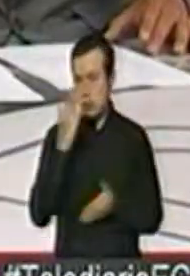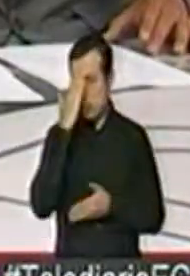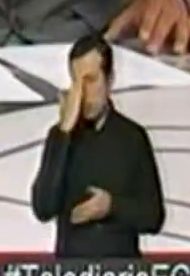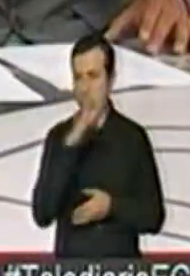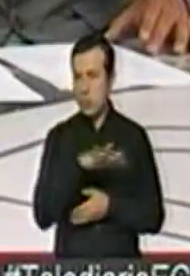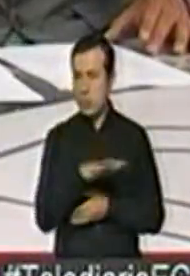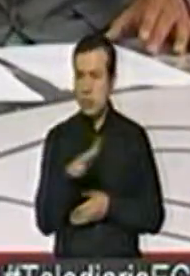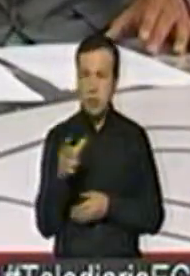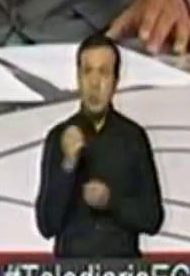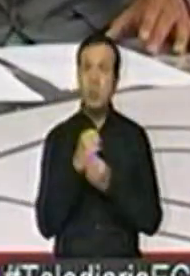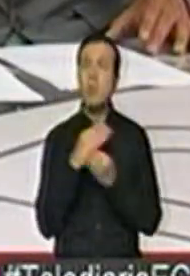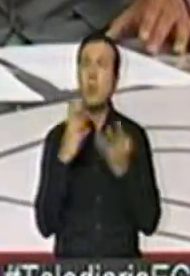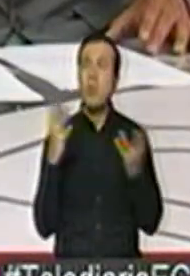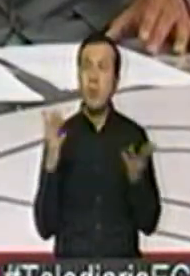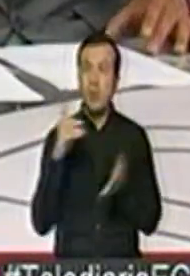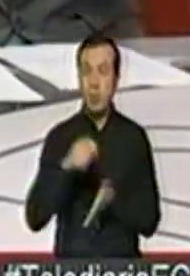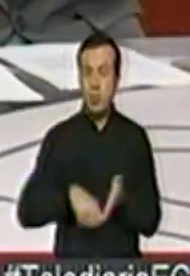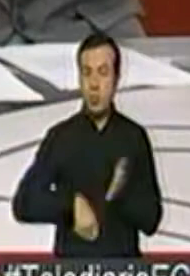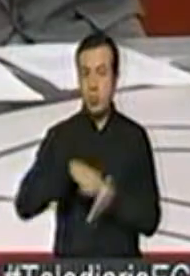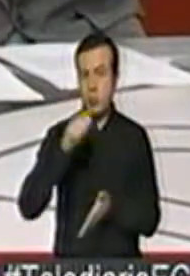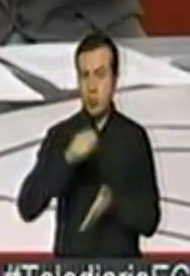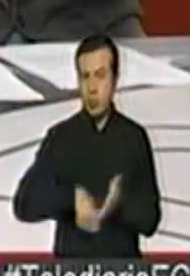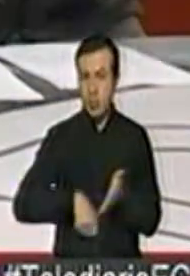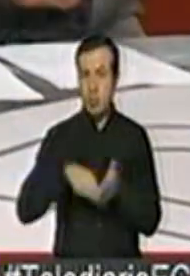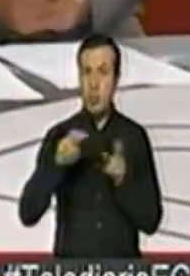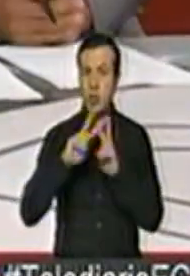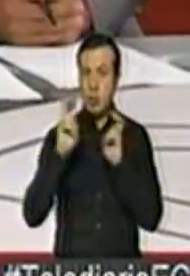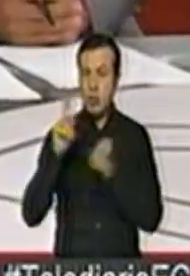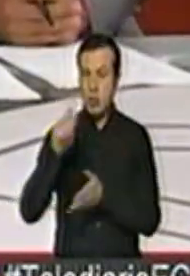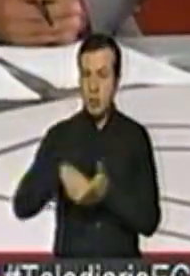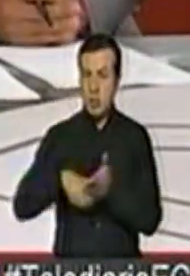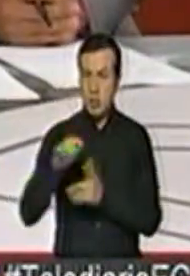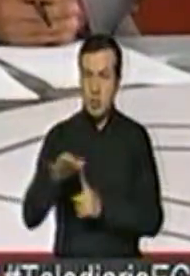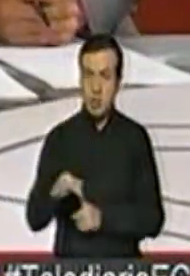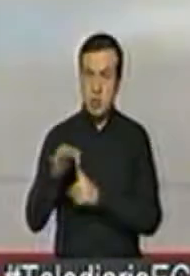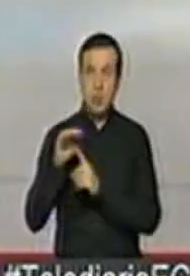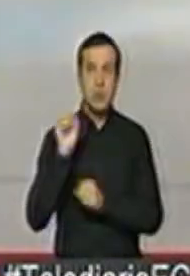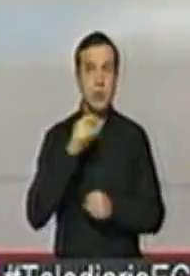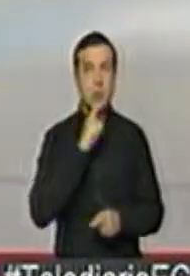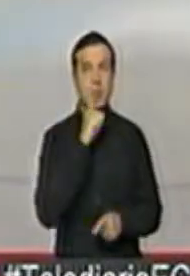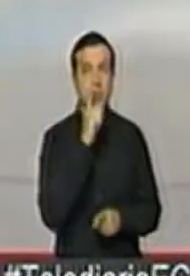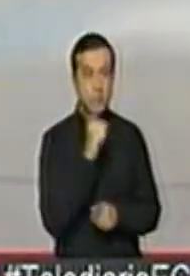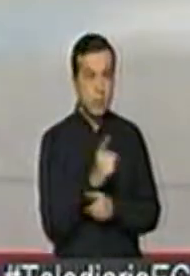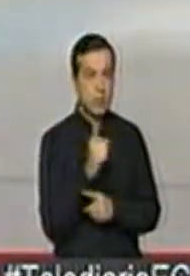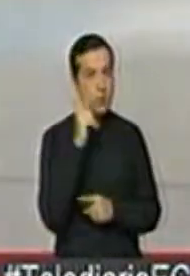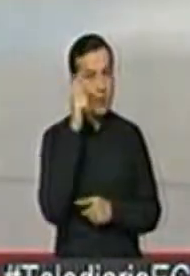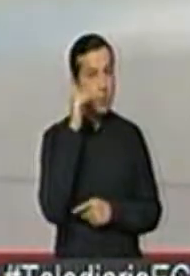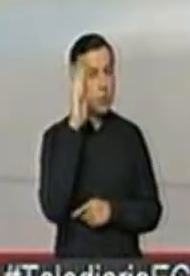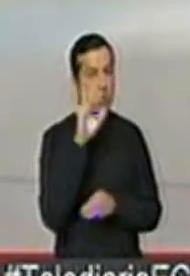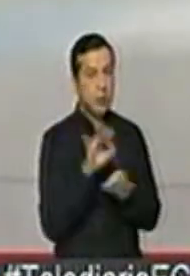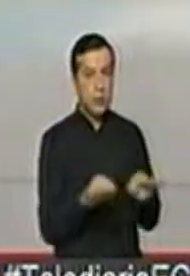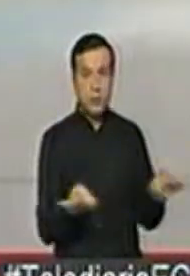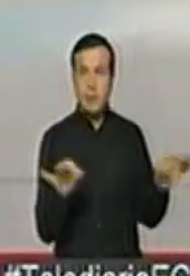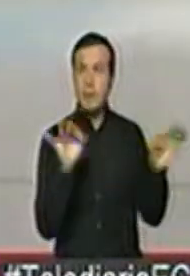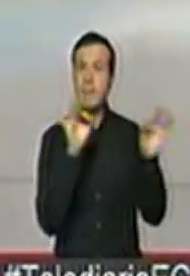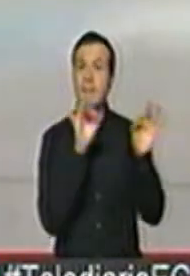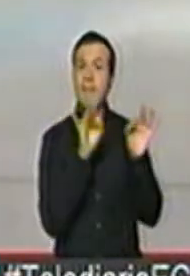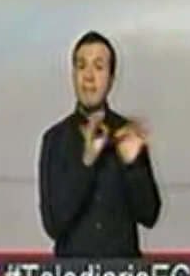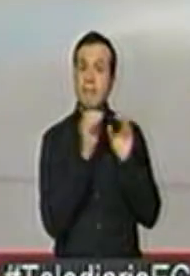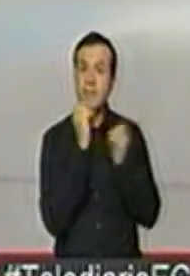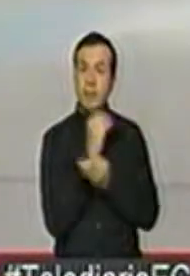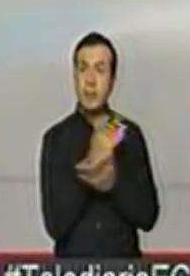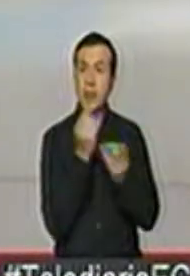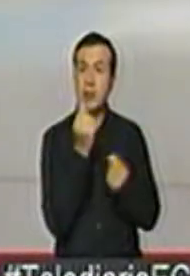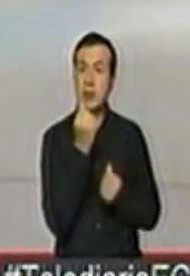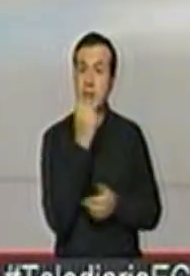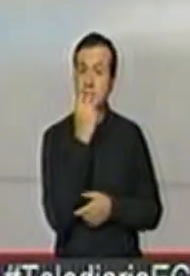aproximadamente cuánto se contrató a través de este denominado régimen especial? Sí, por supuesto, pero creo que lo más importante también es indicar el